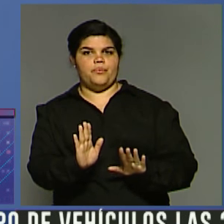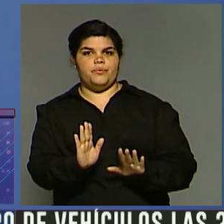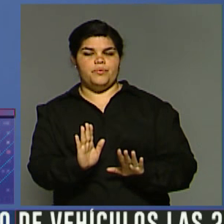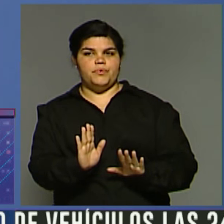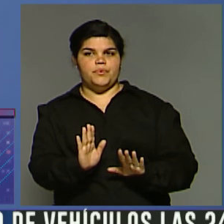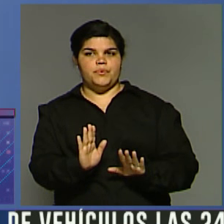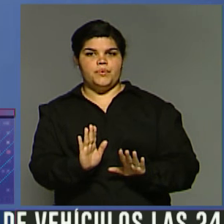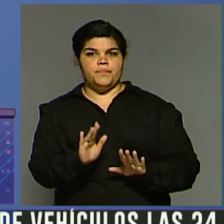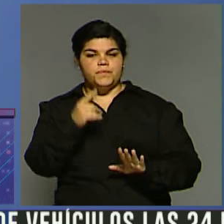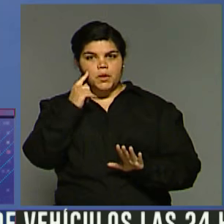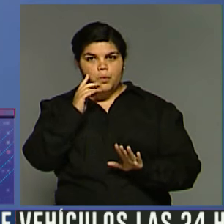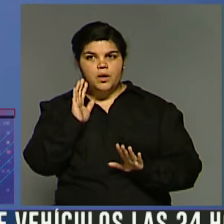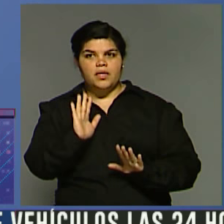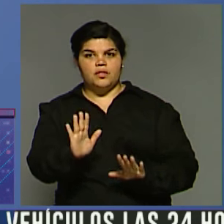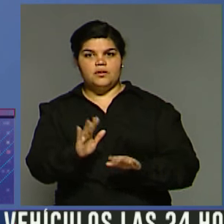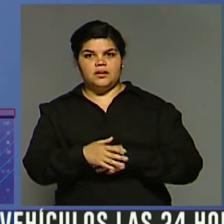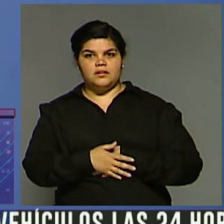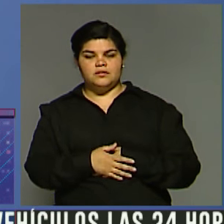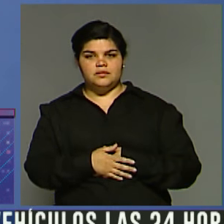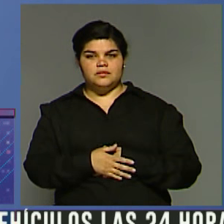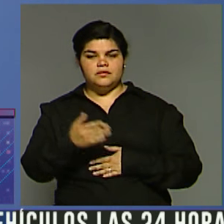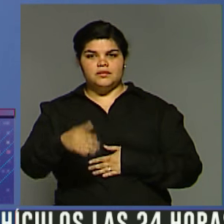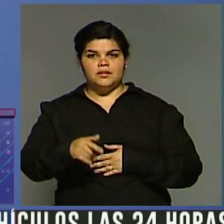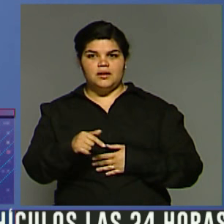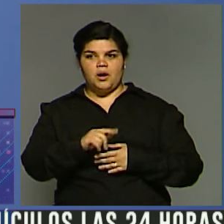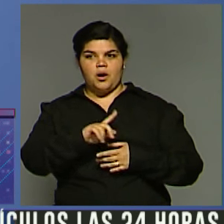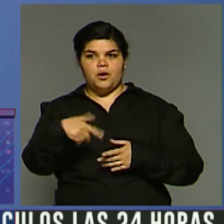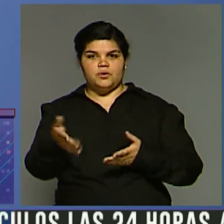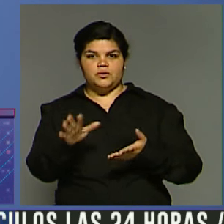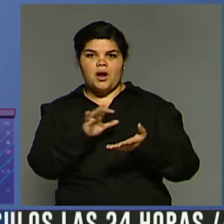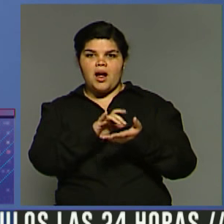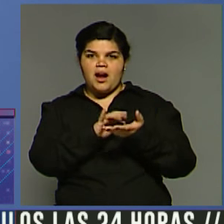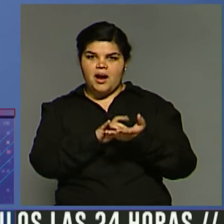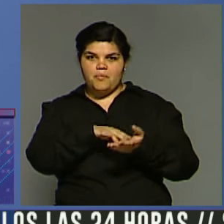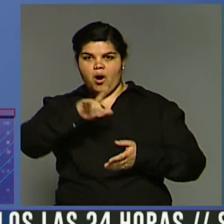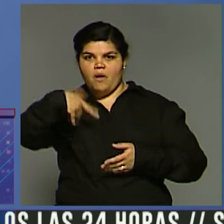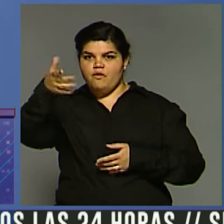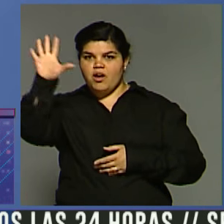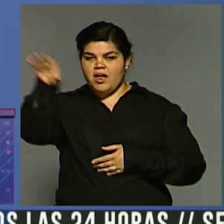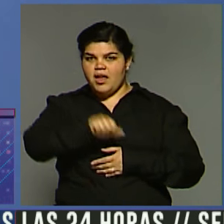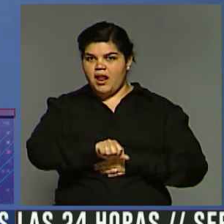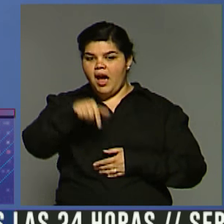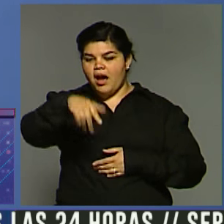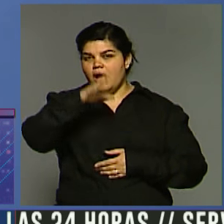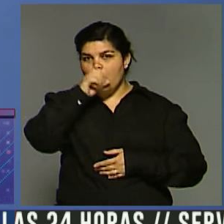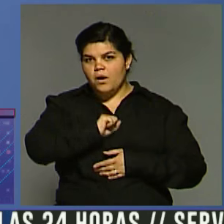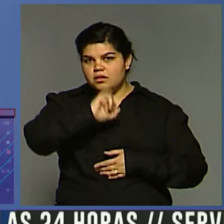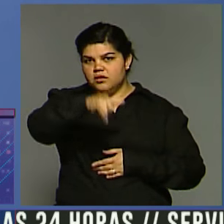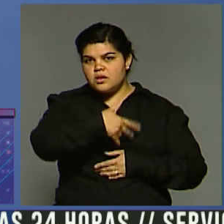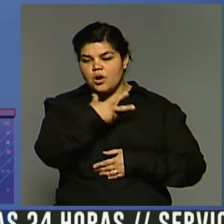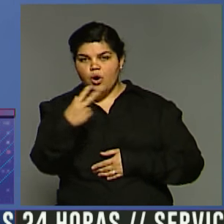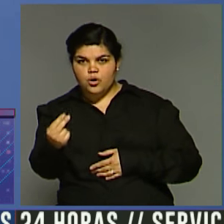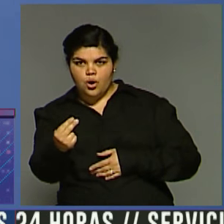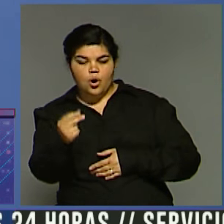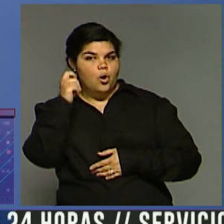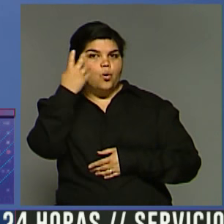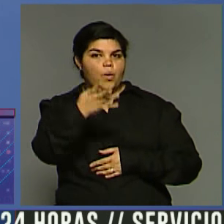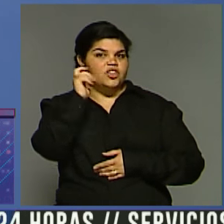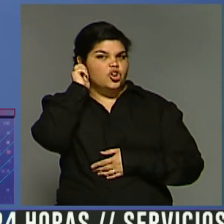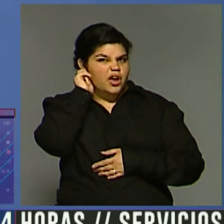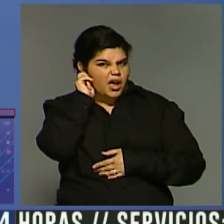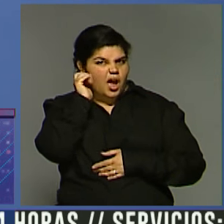equipo que traigan de afuera, porque va a depender si va a estar soportado en nuestro país o no la banda de 4G. O sea, uno de los